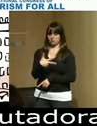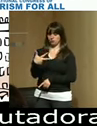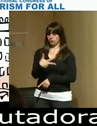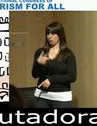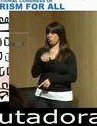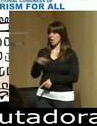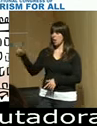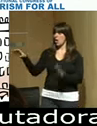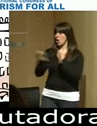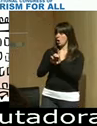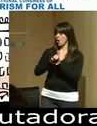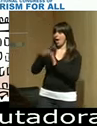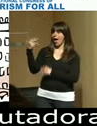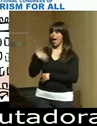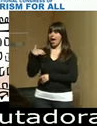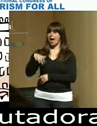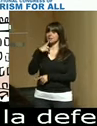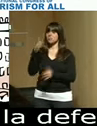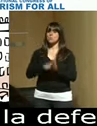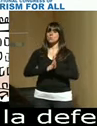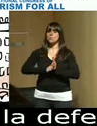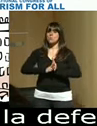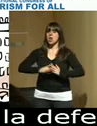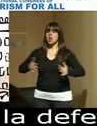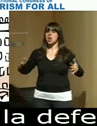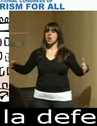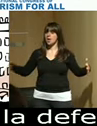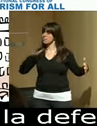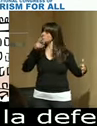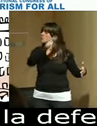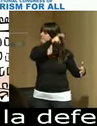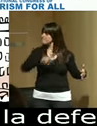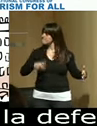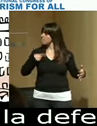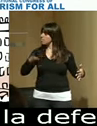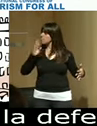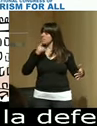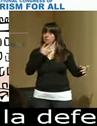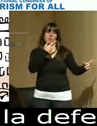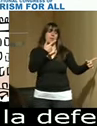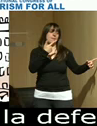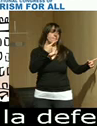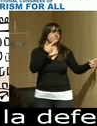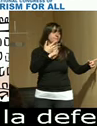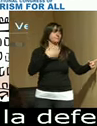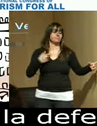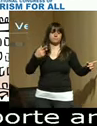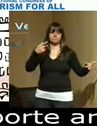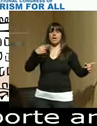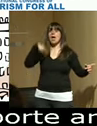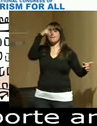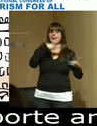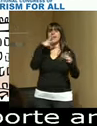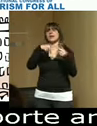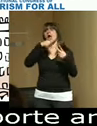Constitución argentina ha sido muy amplia porque nosotros venimos de hijos de inmigrantes. Mario, que me acompaña, y yo somos hijos